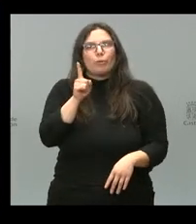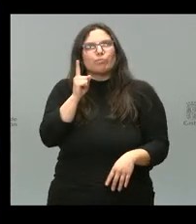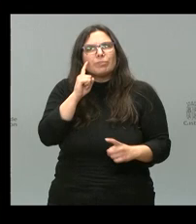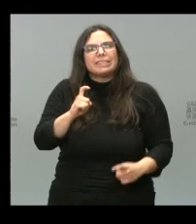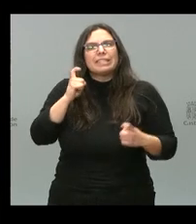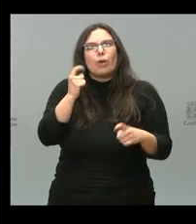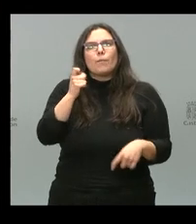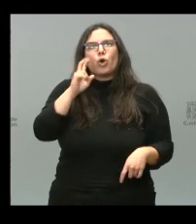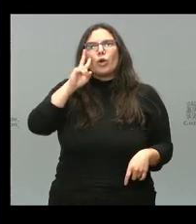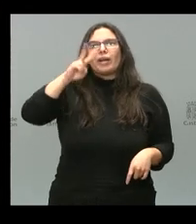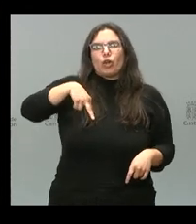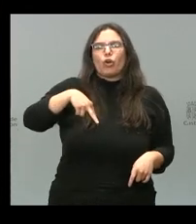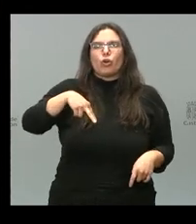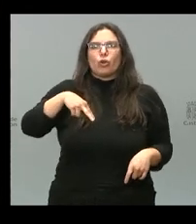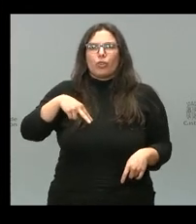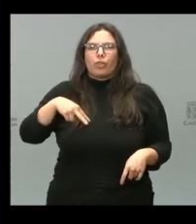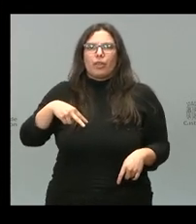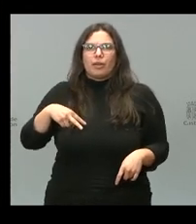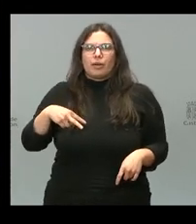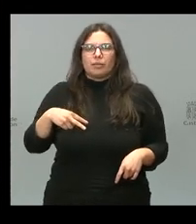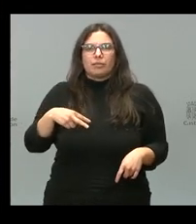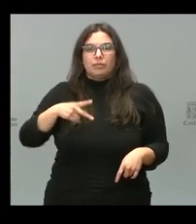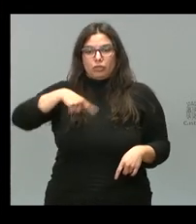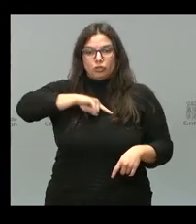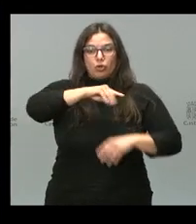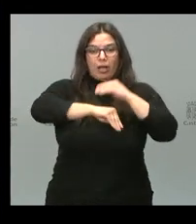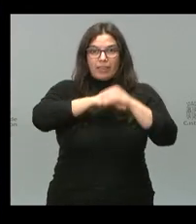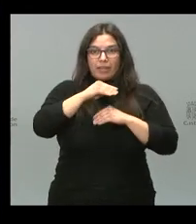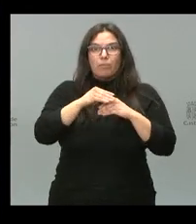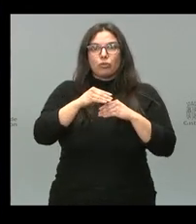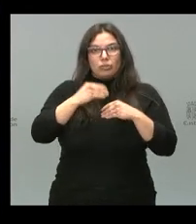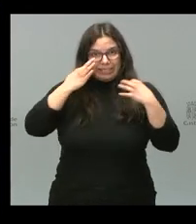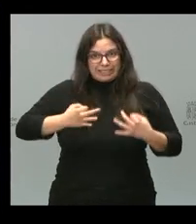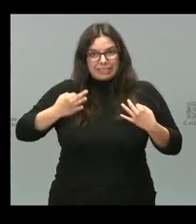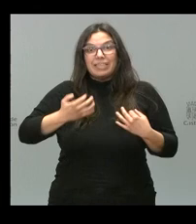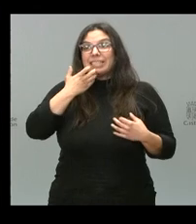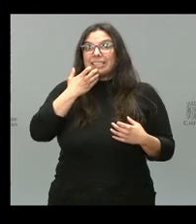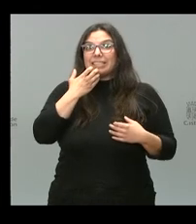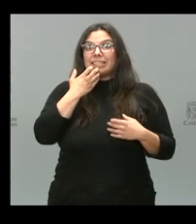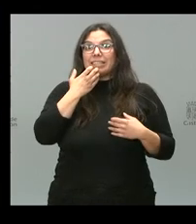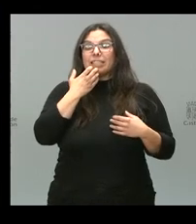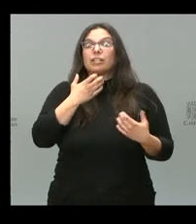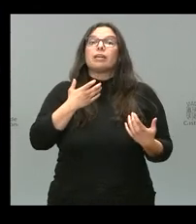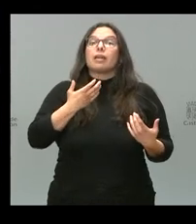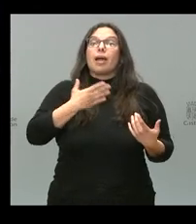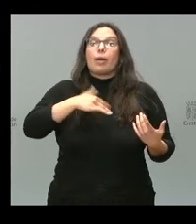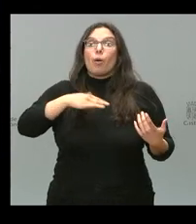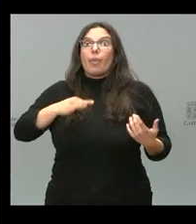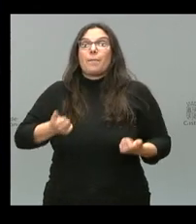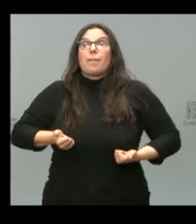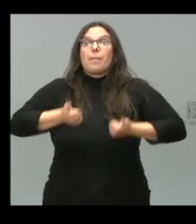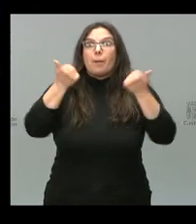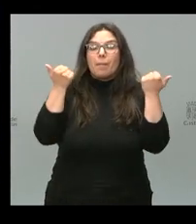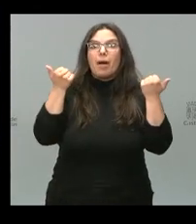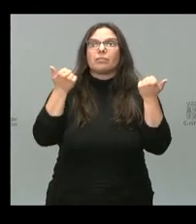reconocer un el servicio que podemos estamos haciendo pero que indudablemente si tuviéramos más posibilidades en cada una de las cámaras de poder